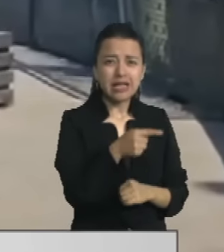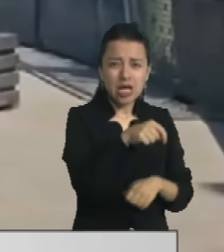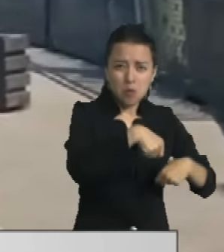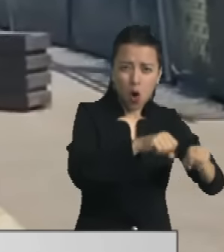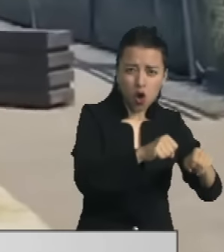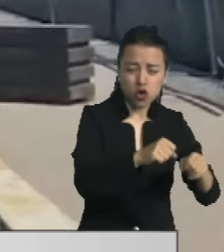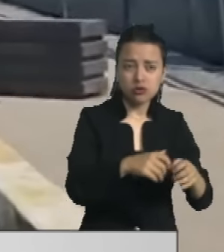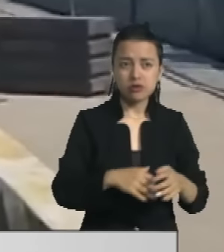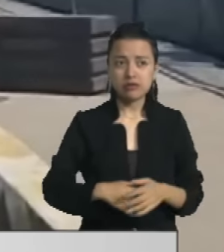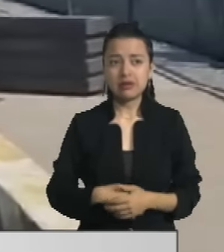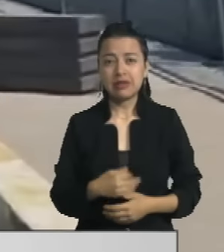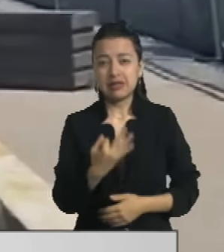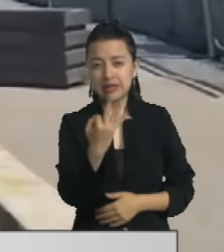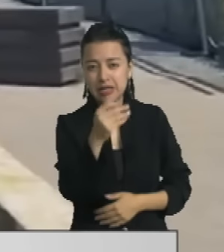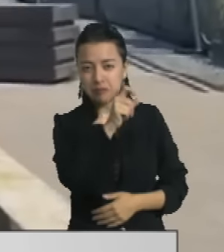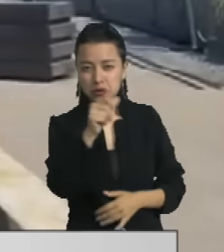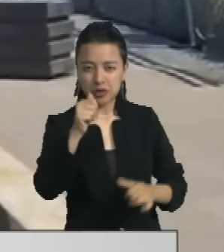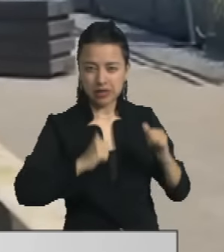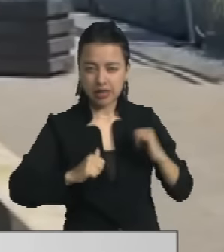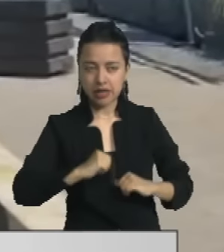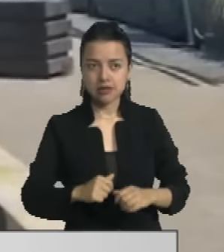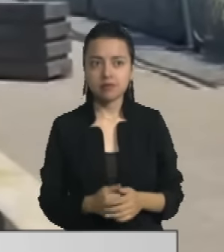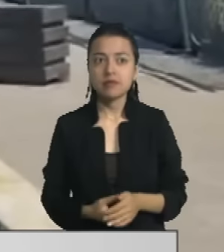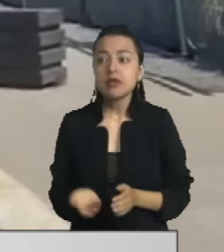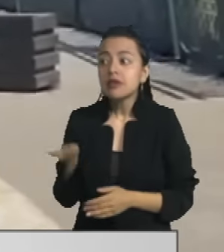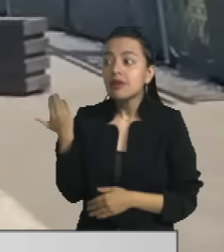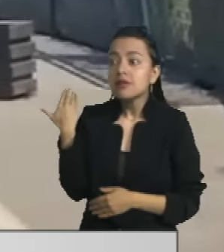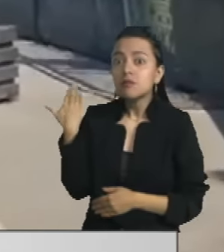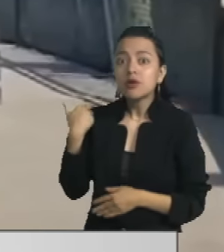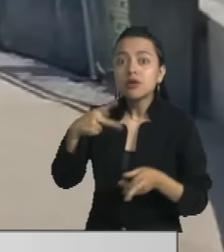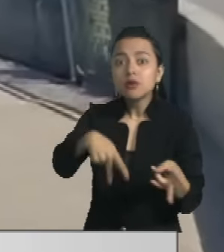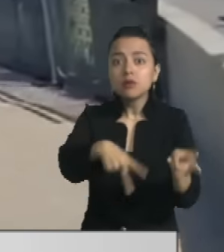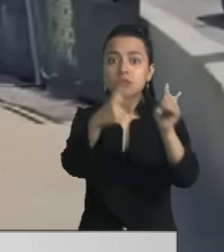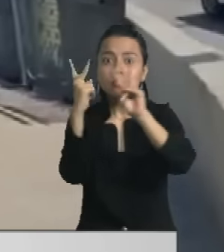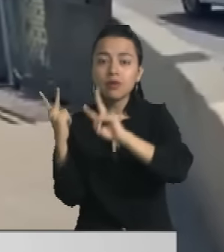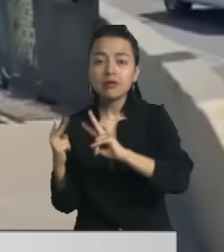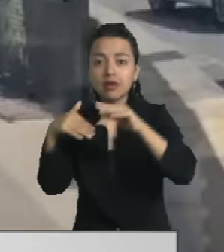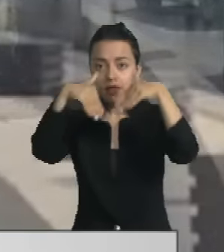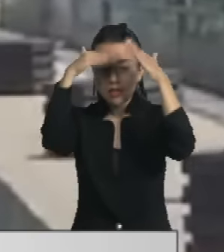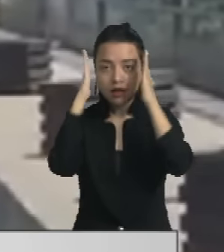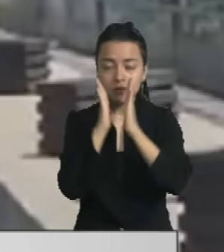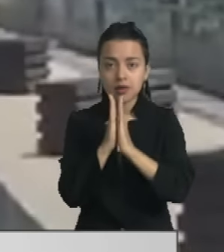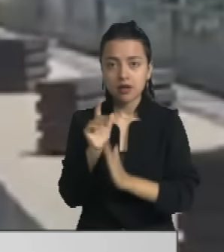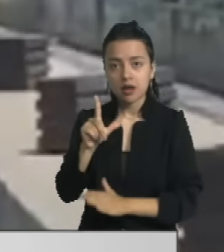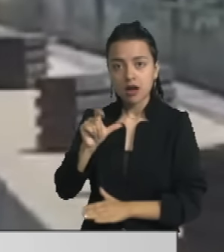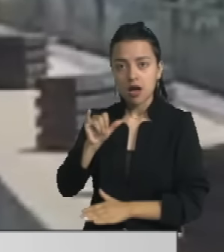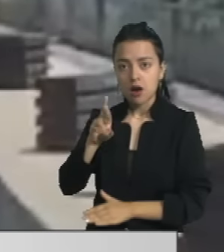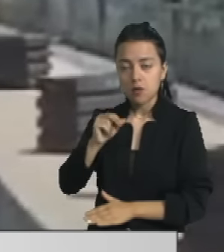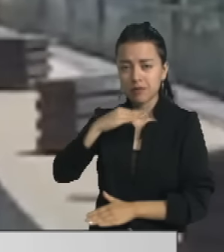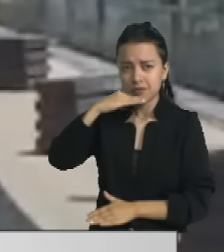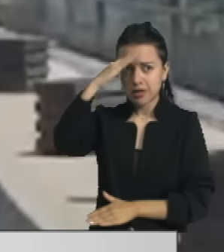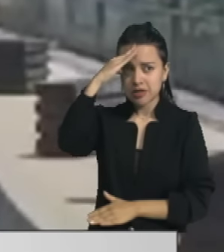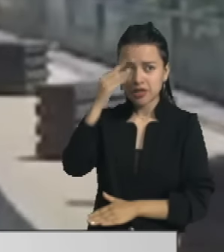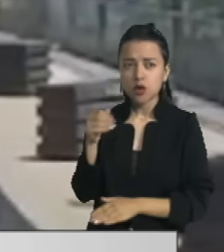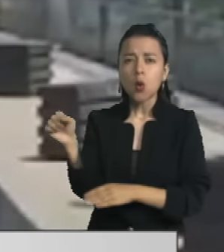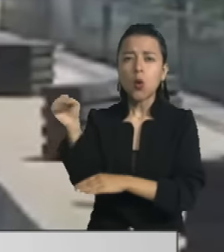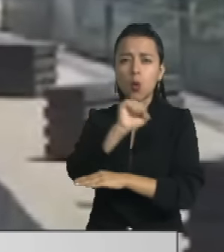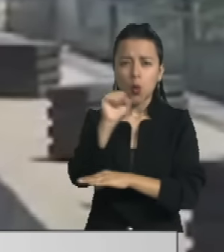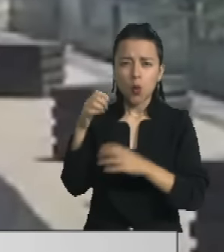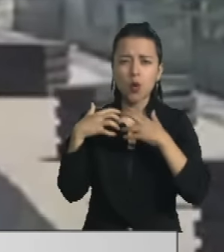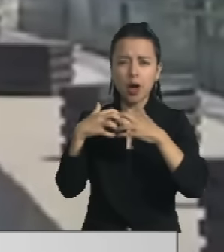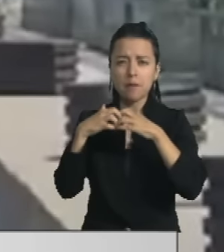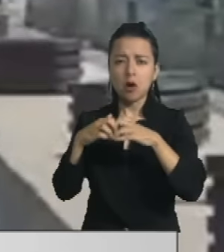minutos las autoridades se reportaron otro siniestro en el puente de la madre Laura en Medellín allí un camión chocó contra una